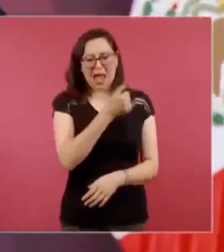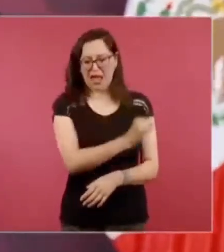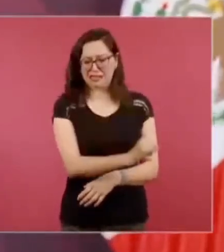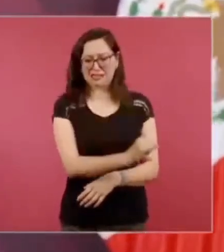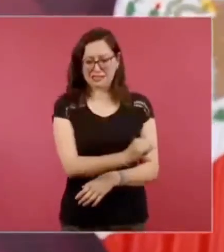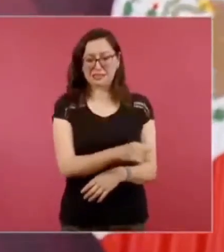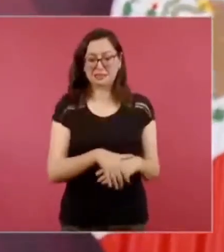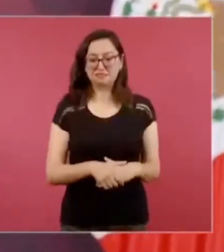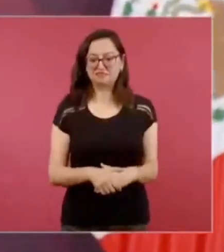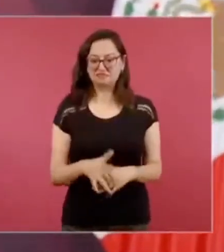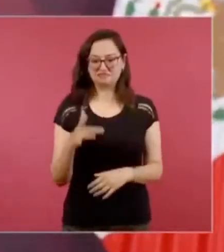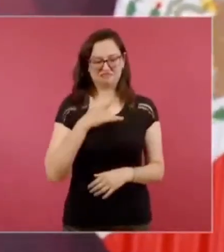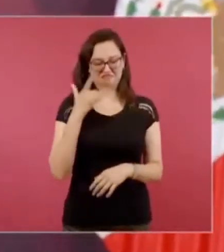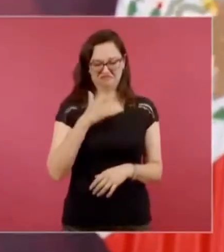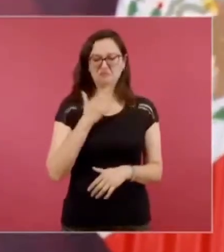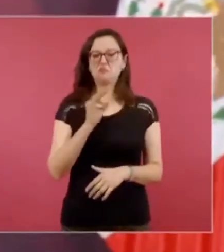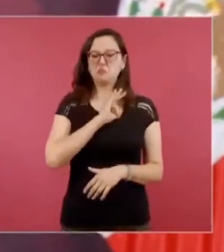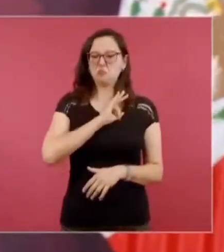engañados,